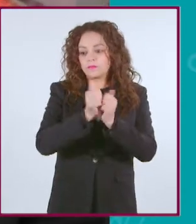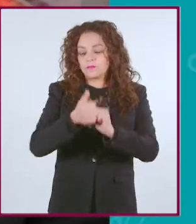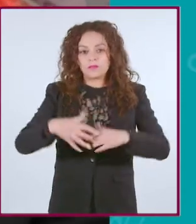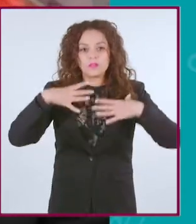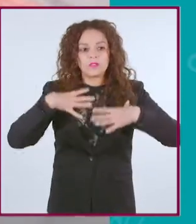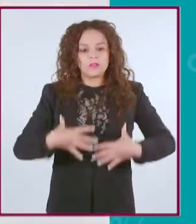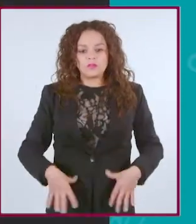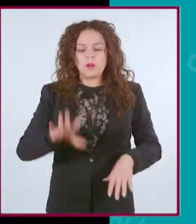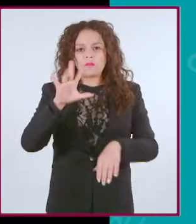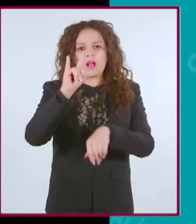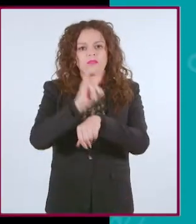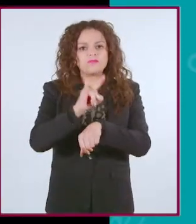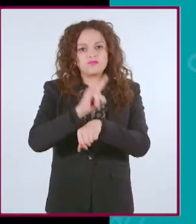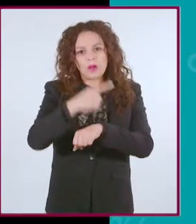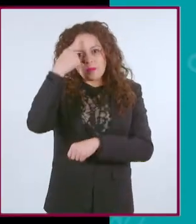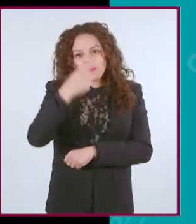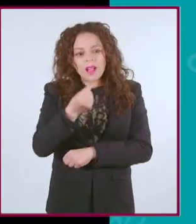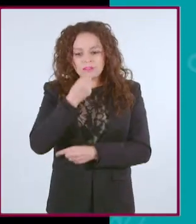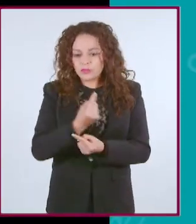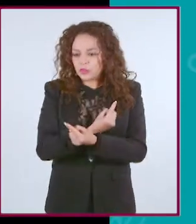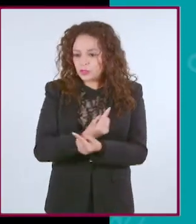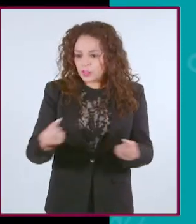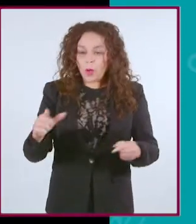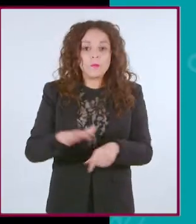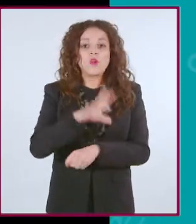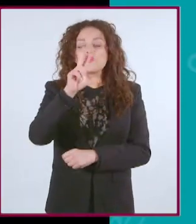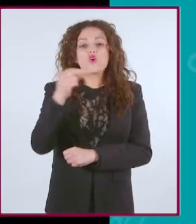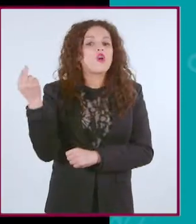fibras artificiales para los niños, dado que no requieren cuidados especiales.